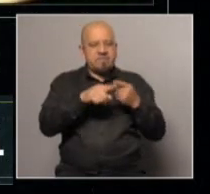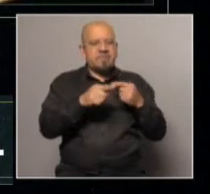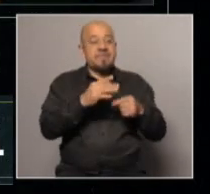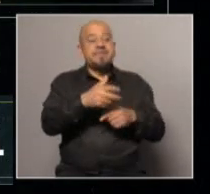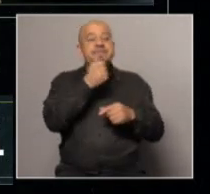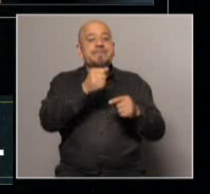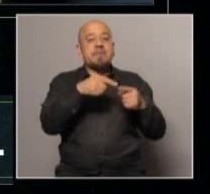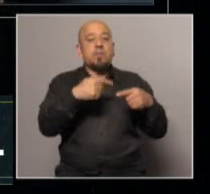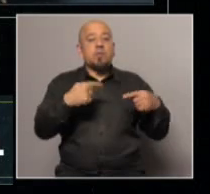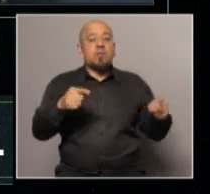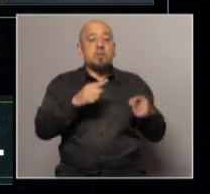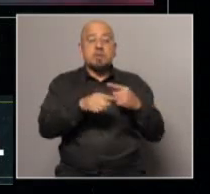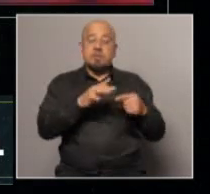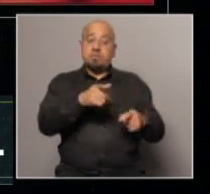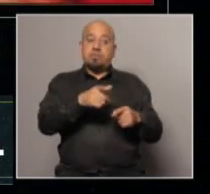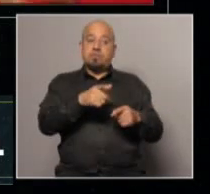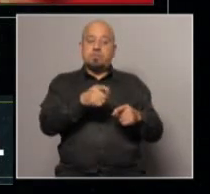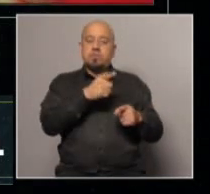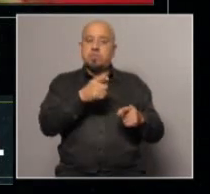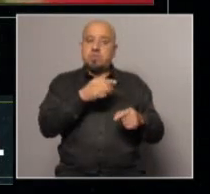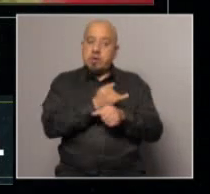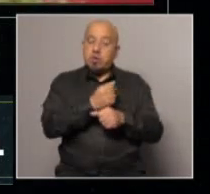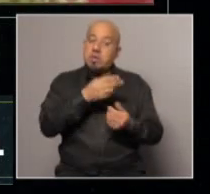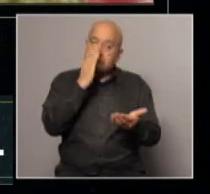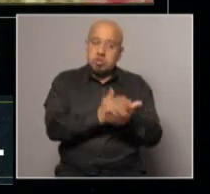cuando encontramos irregularidades, sancionamos. ¿De qué tipo, por ejemplo?